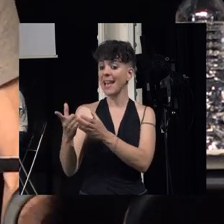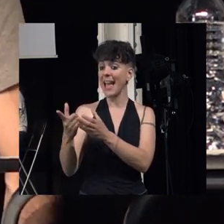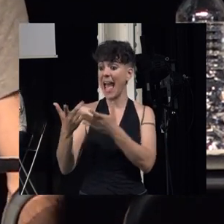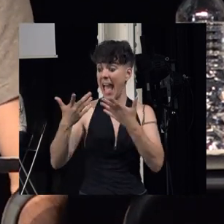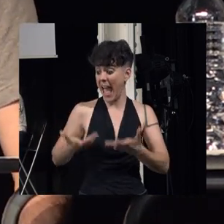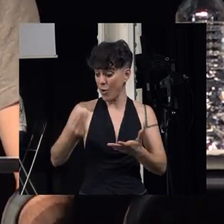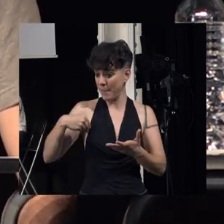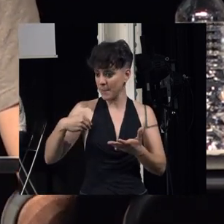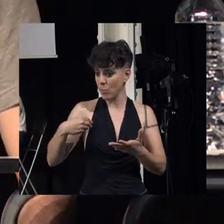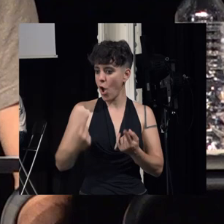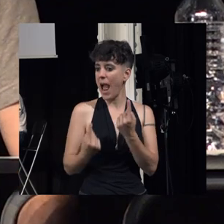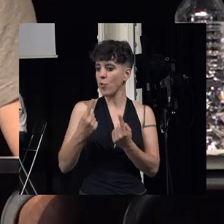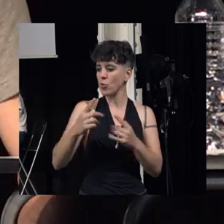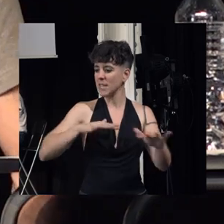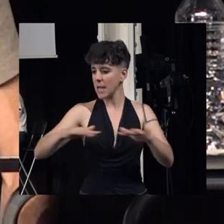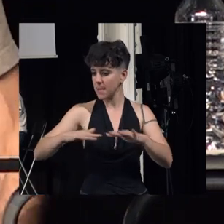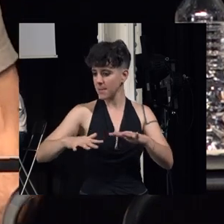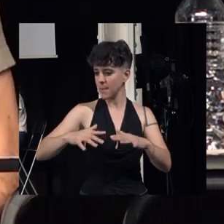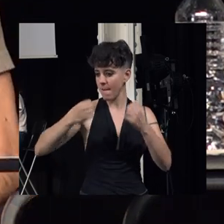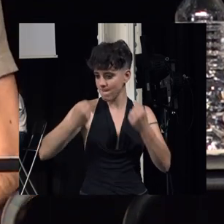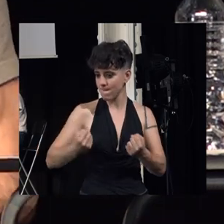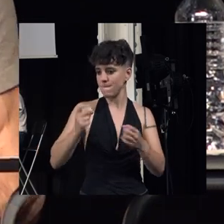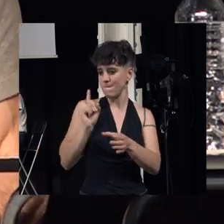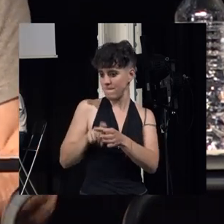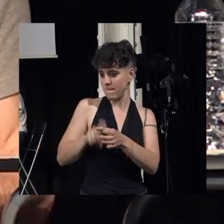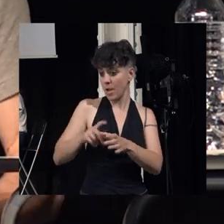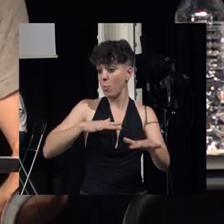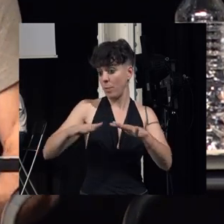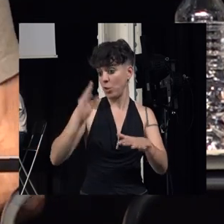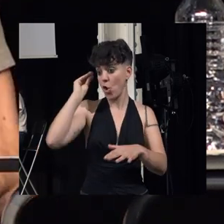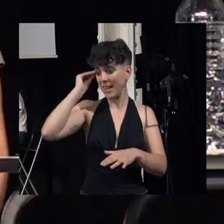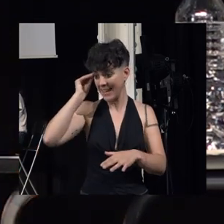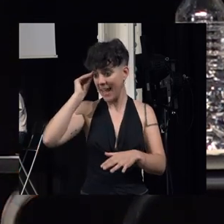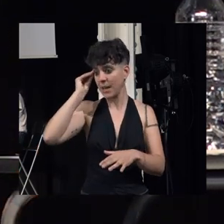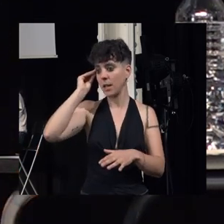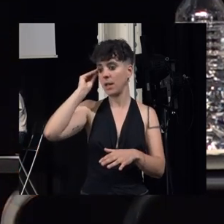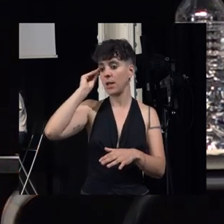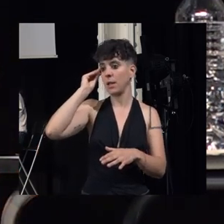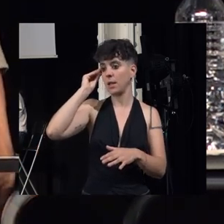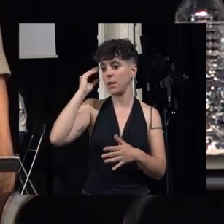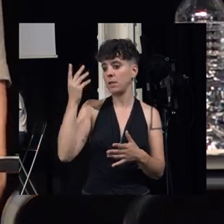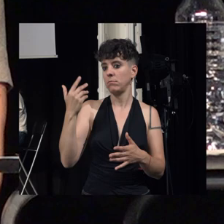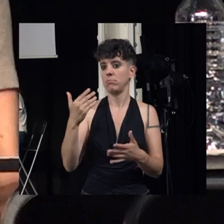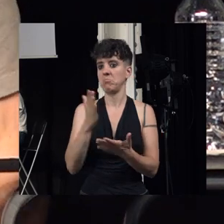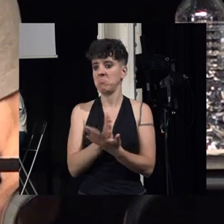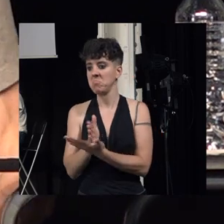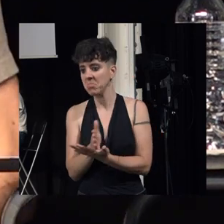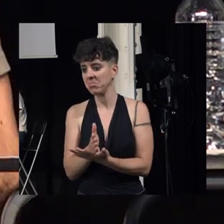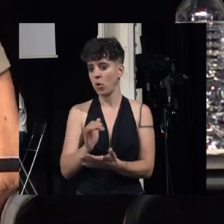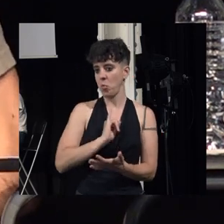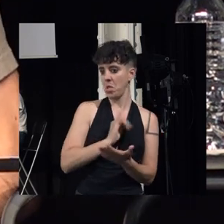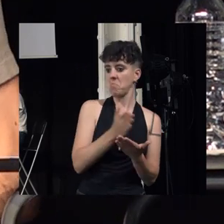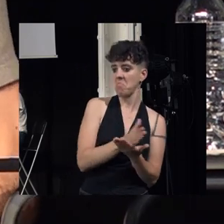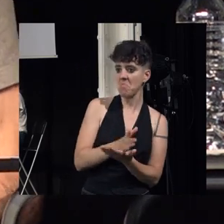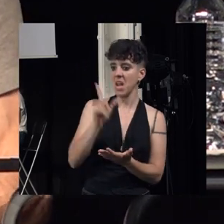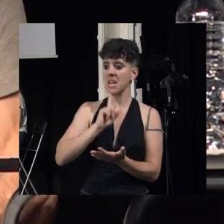activistas que están hoy activas en el movimiento gitano, como personas, activistas gitanas diciéndose bisexuales, diciéndose